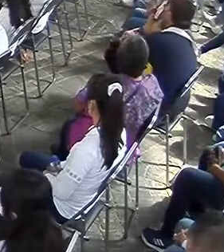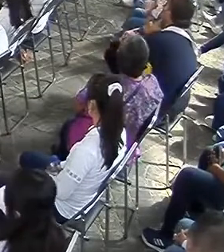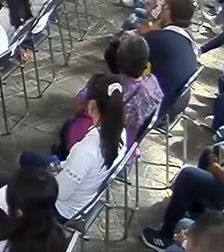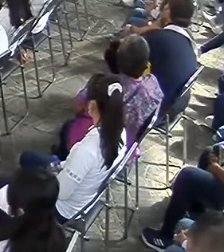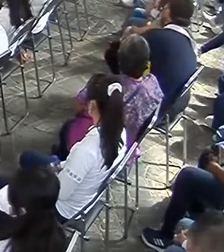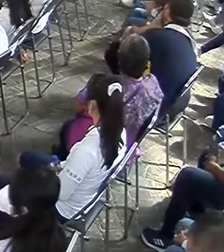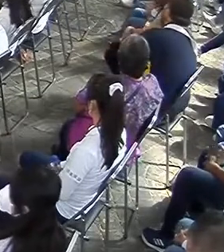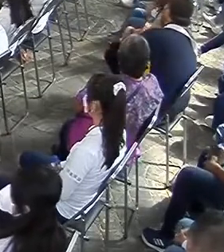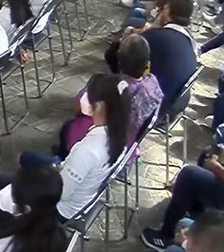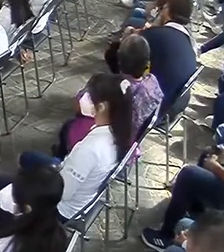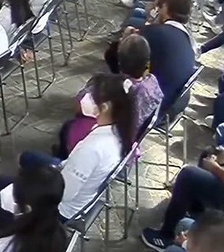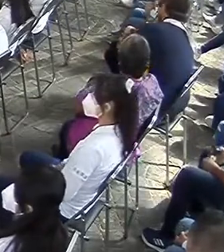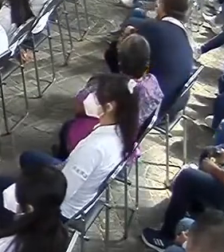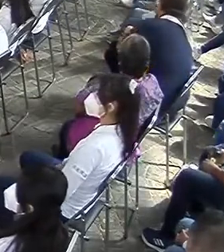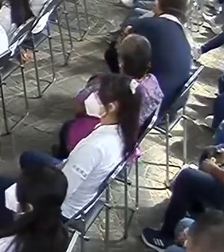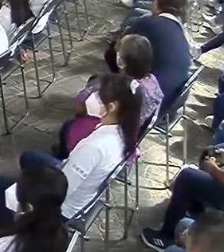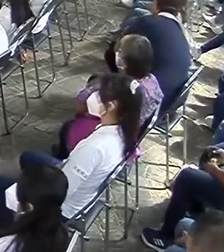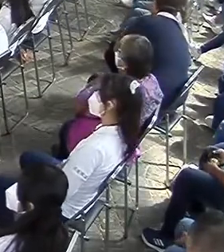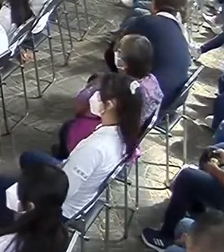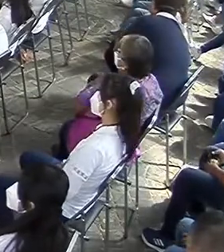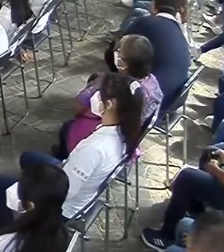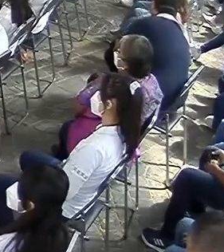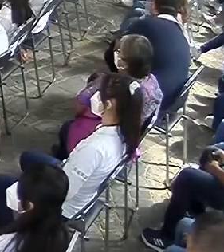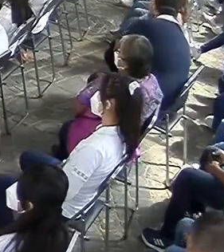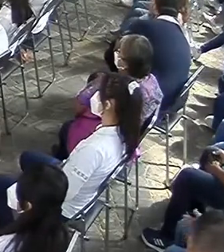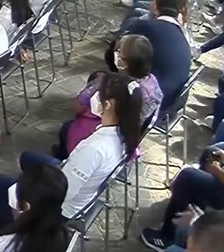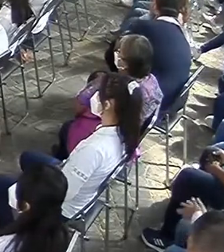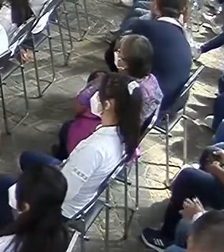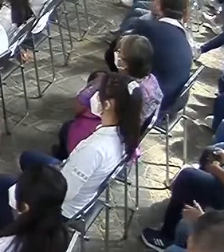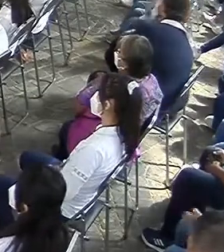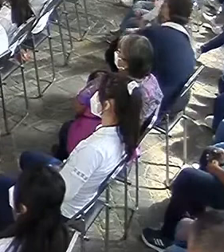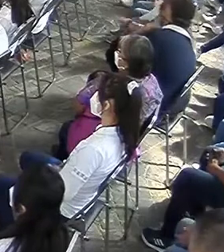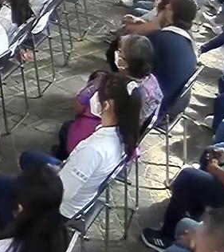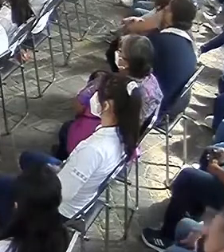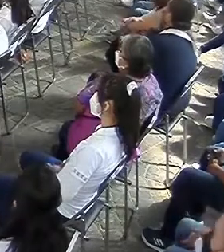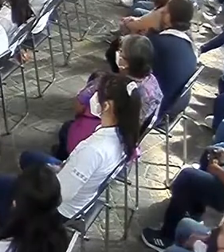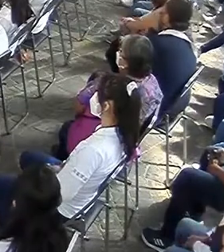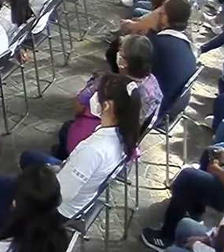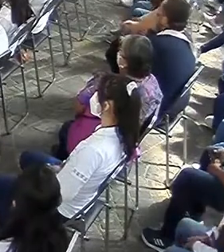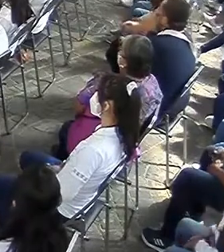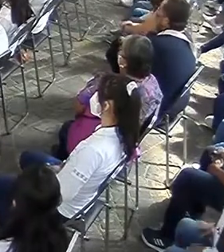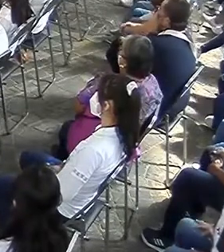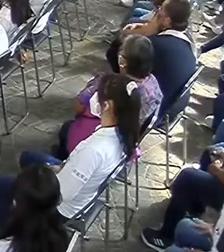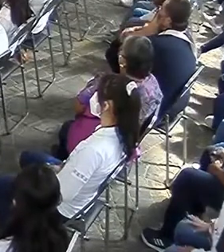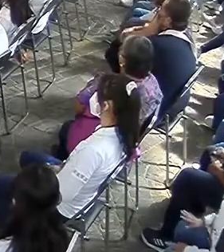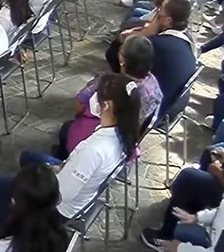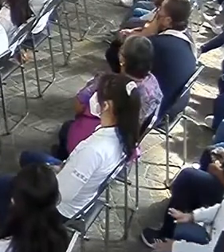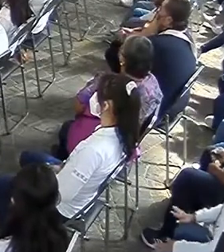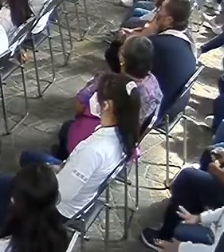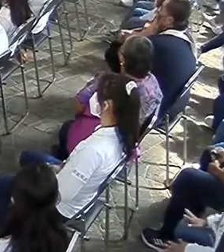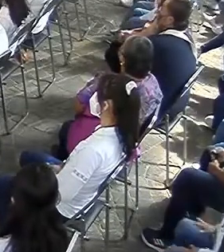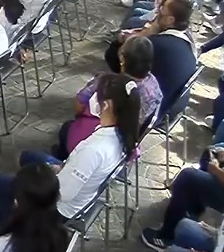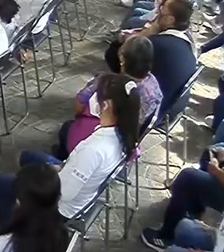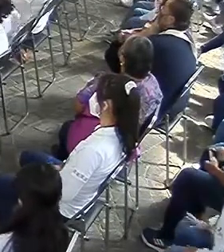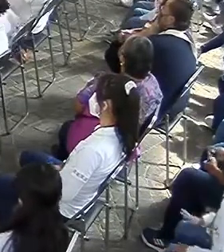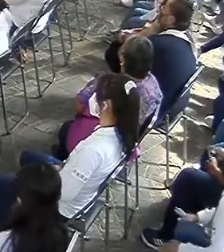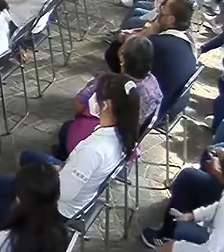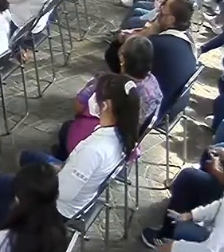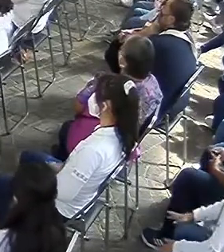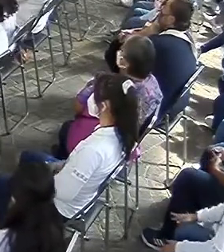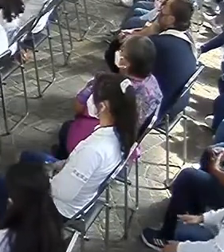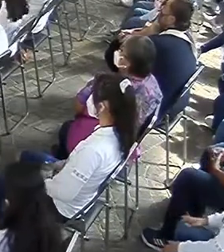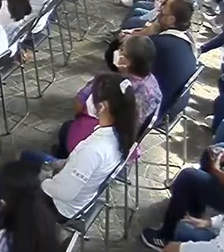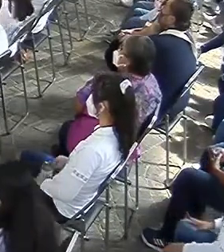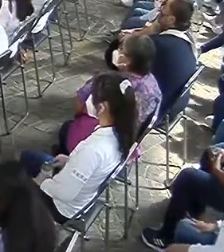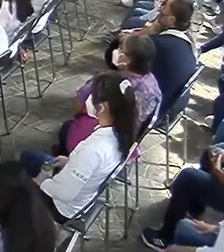Atenderemos ahora el saludo de bienvenida en la voz del contador público Francisco Martínez Neri, presidente municipal de Oaxaca